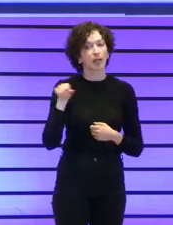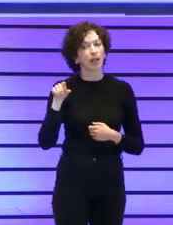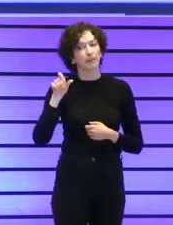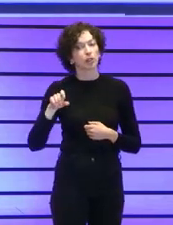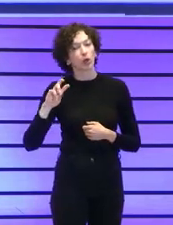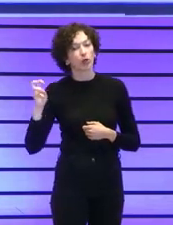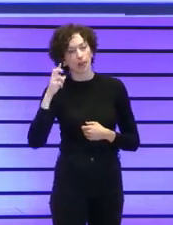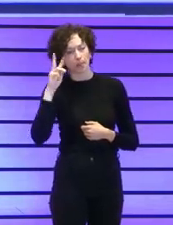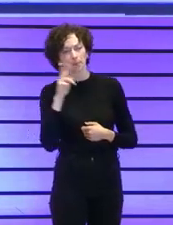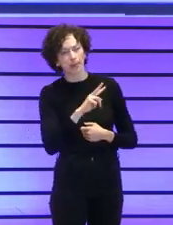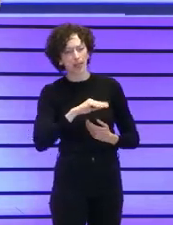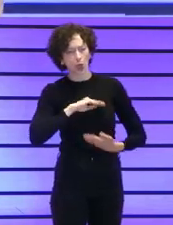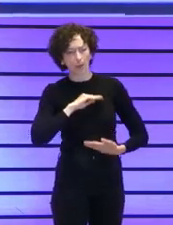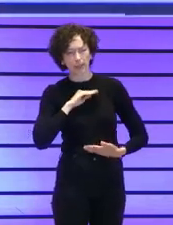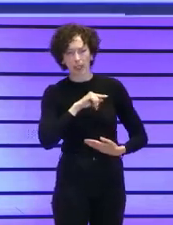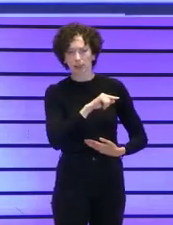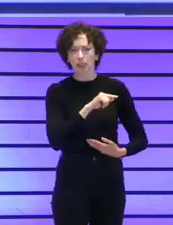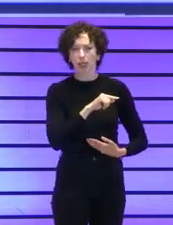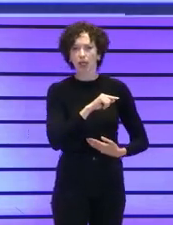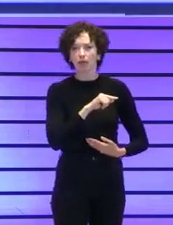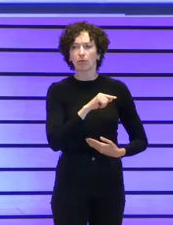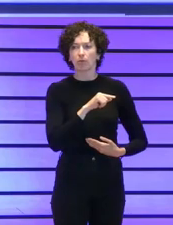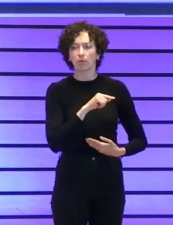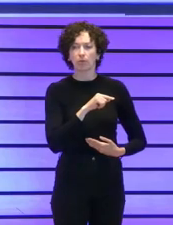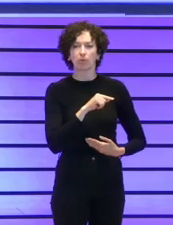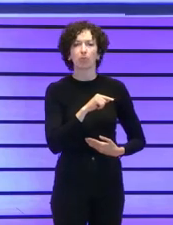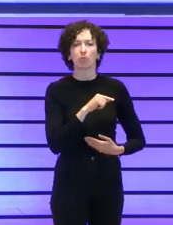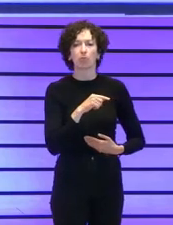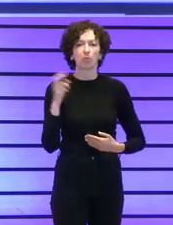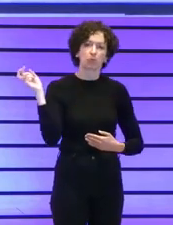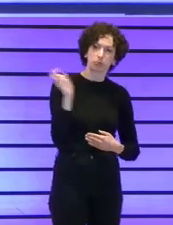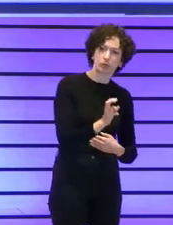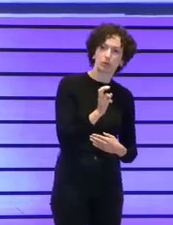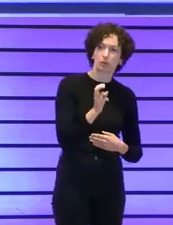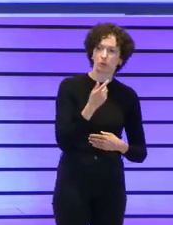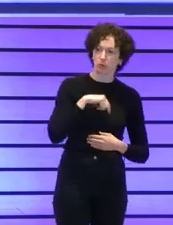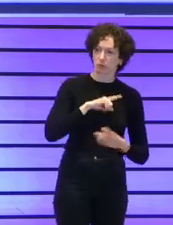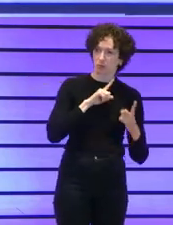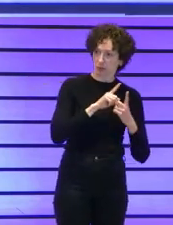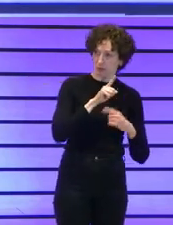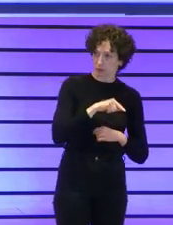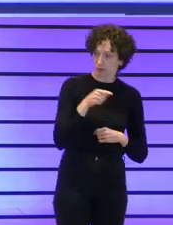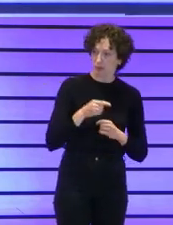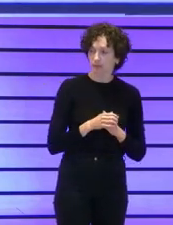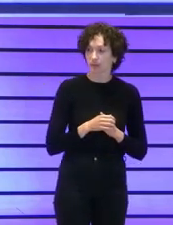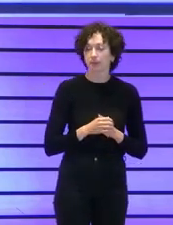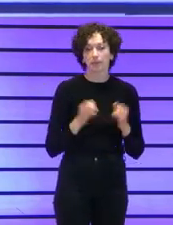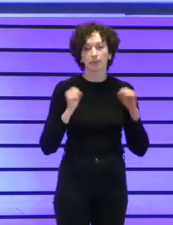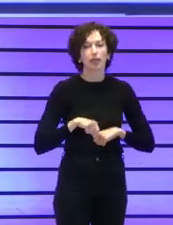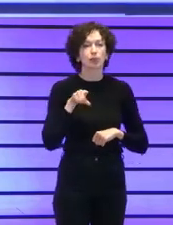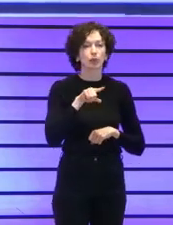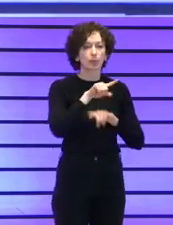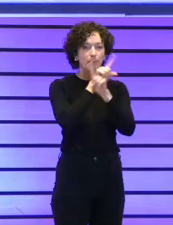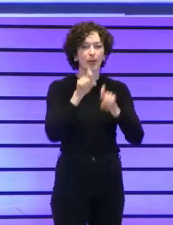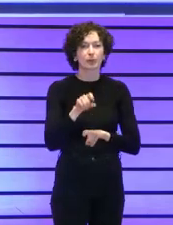ya me entendéis que esto es un monitor, necesita propósito, viene a nosotros, ¿verdad? Muy bien, tú has elegido una y ahora yo elijo otra. De